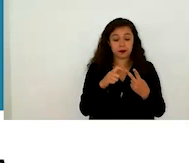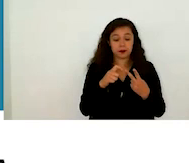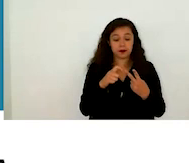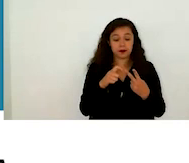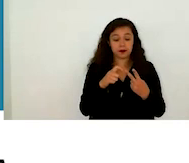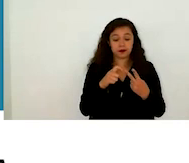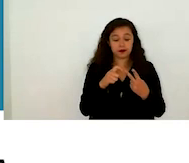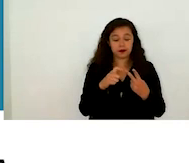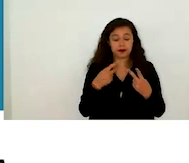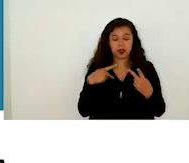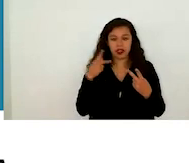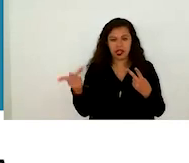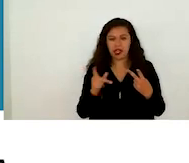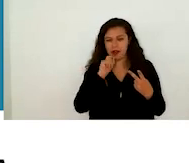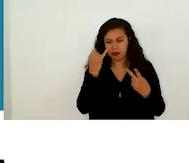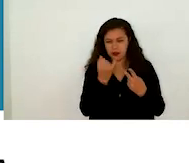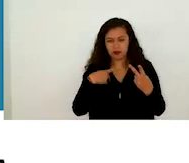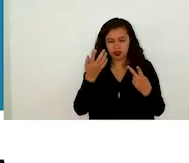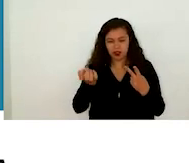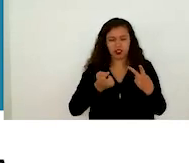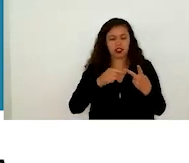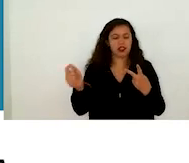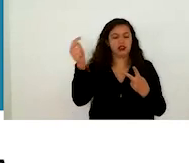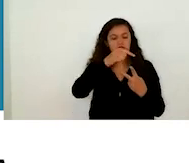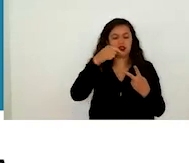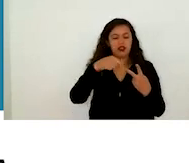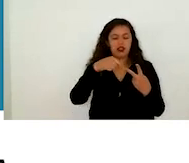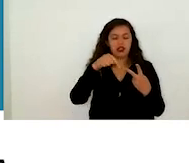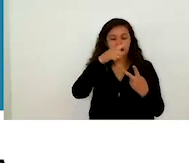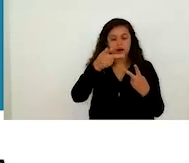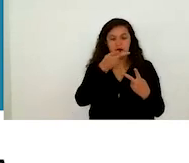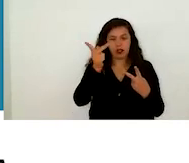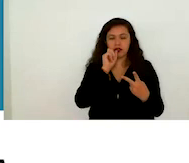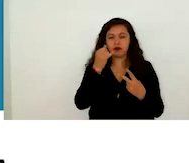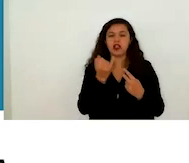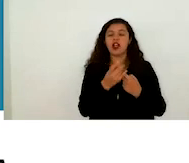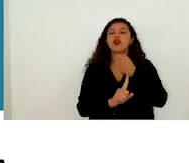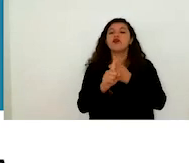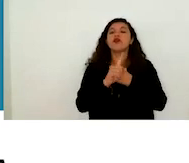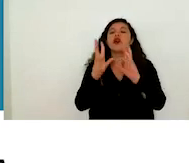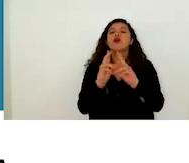a esta persona oa las personas como resumen ustedes los conflictos